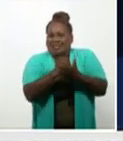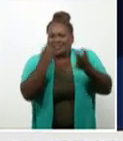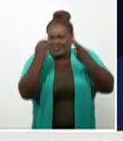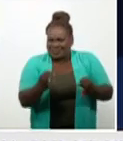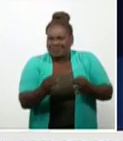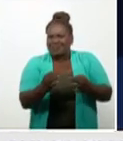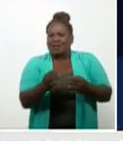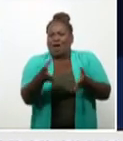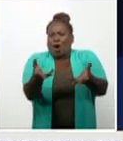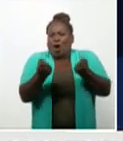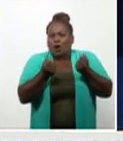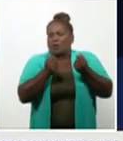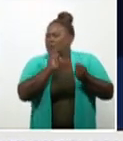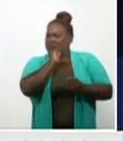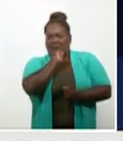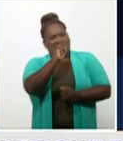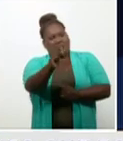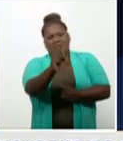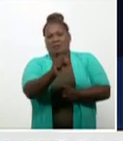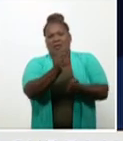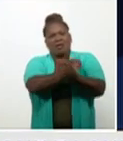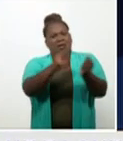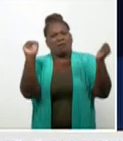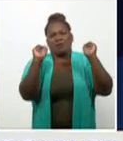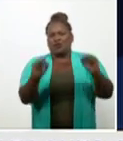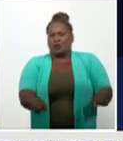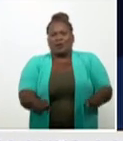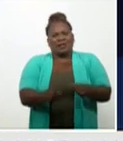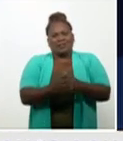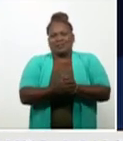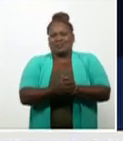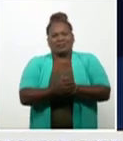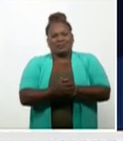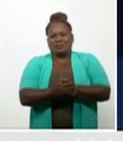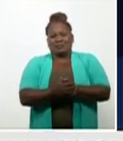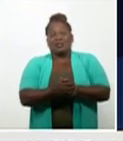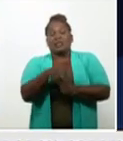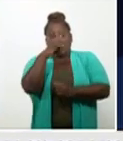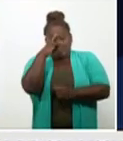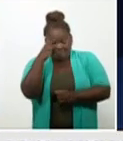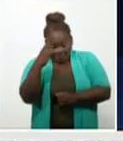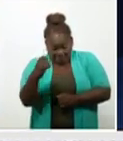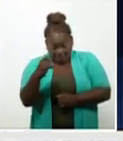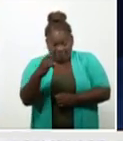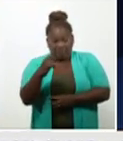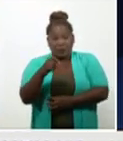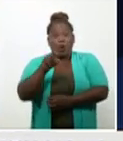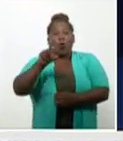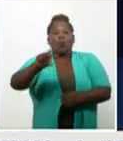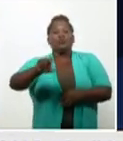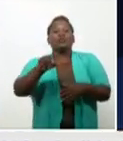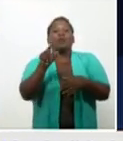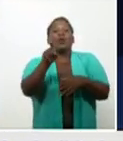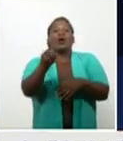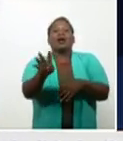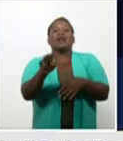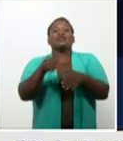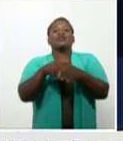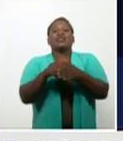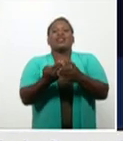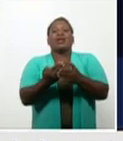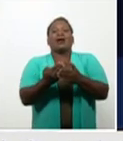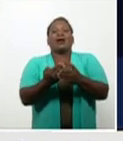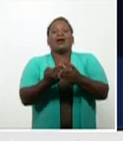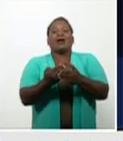es imposible determinarla. Ahora, sí se tienen en cuenta los últimos 14 días. Y por eso, cuando